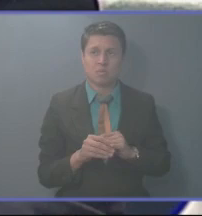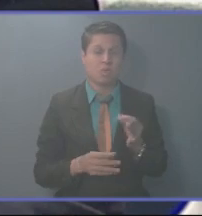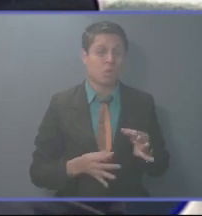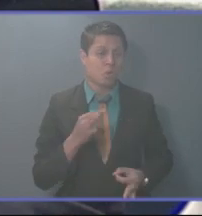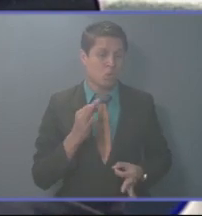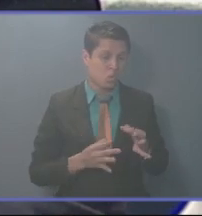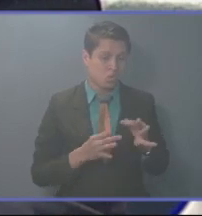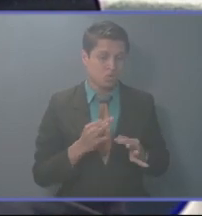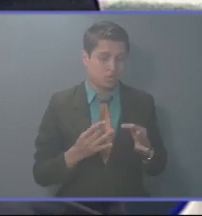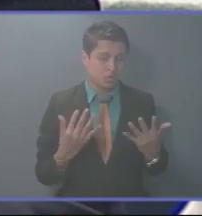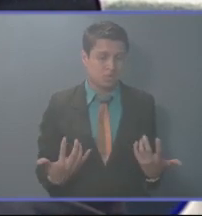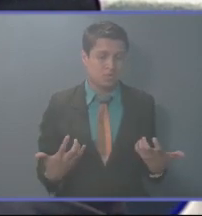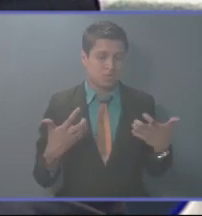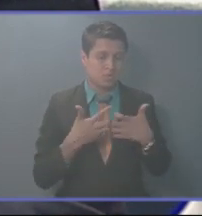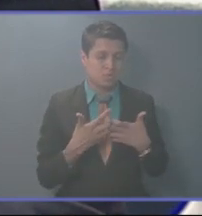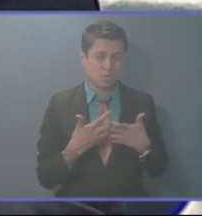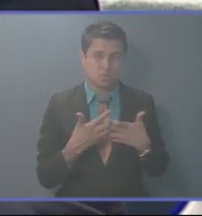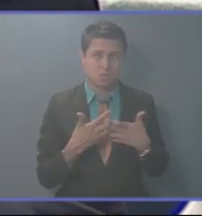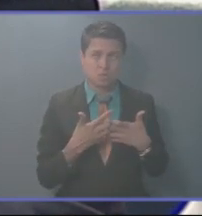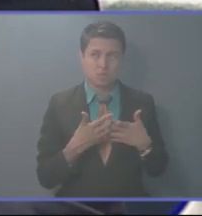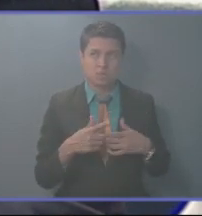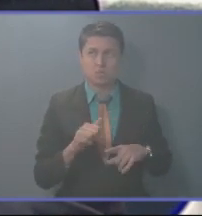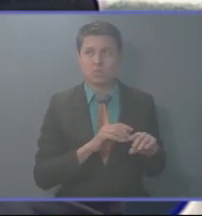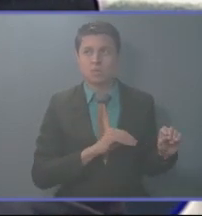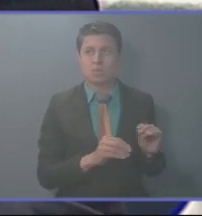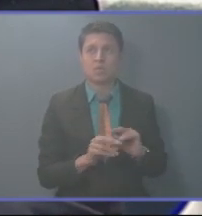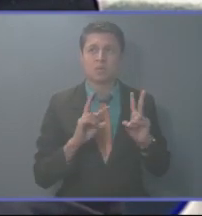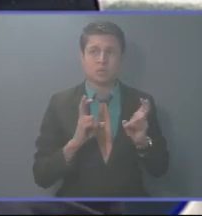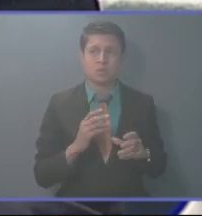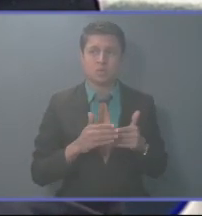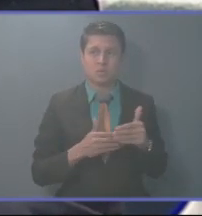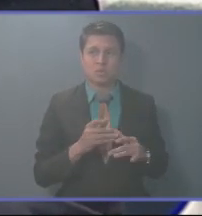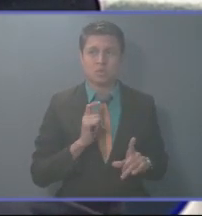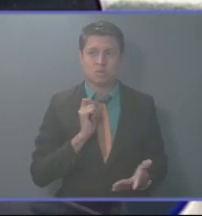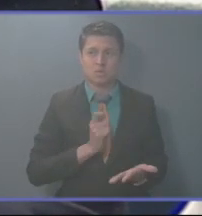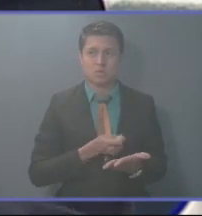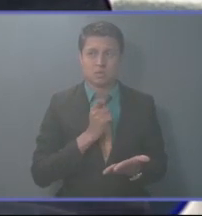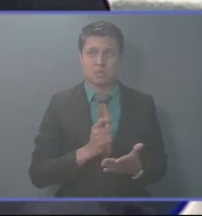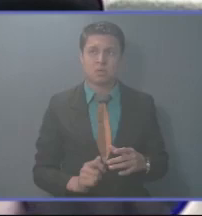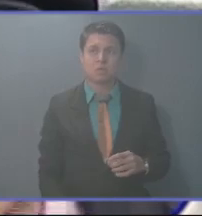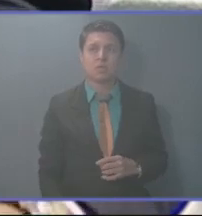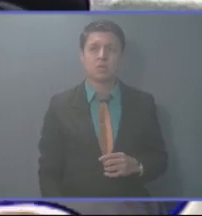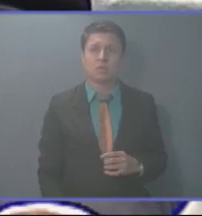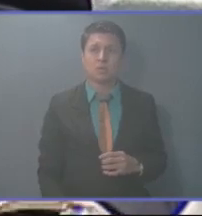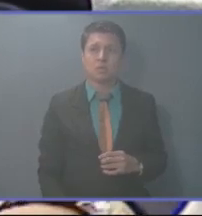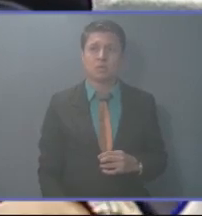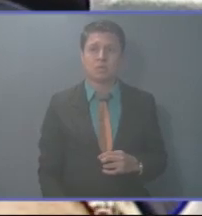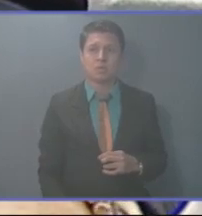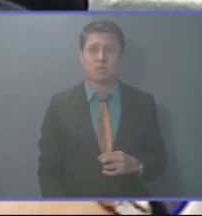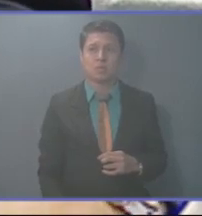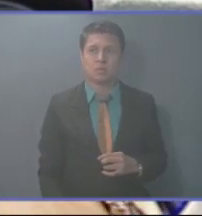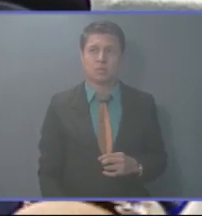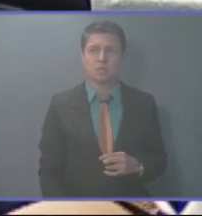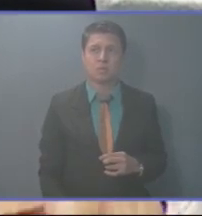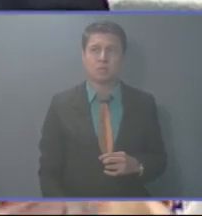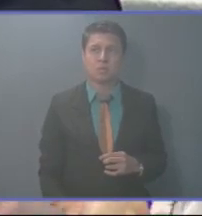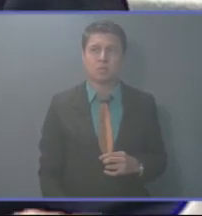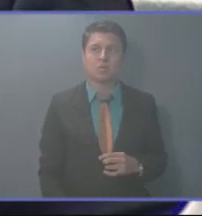Justicia transicional: conjunto de mecanismos y medidas judiciales, políticas y administrativas